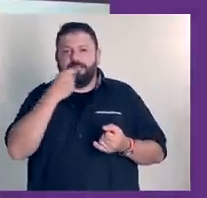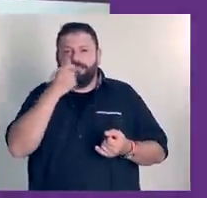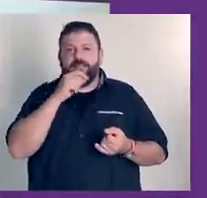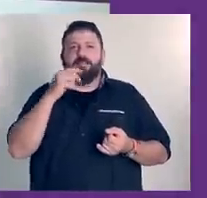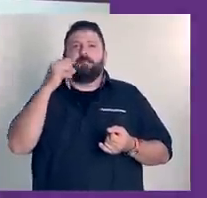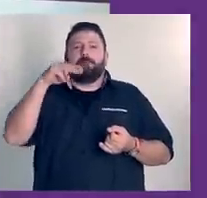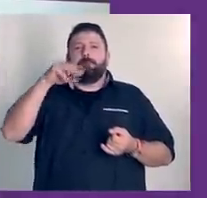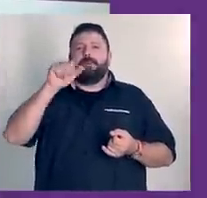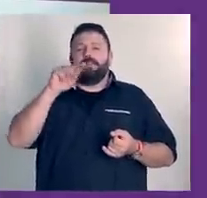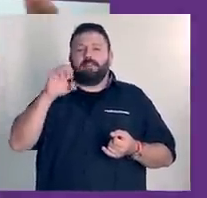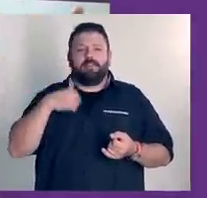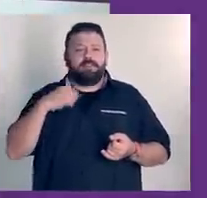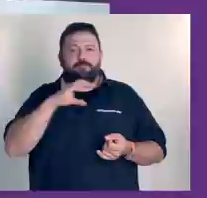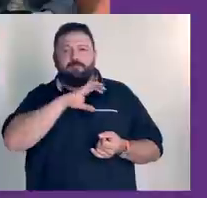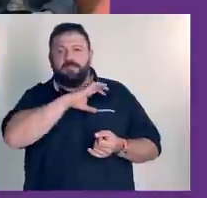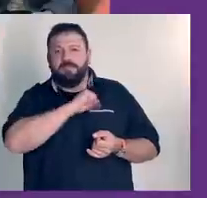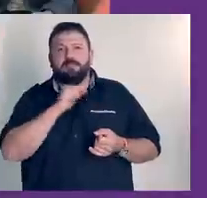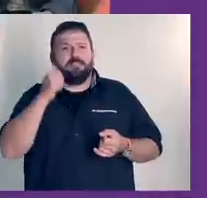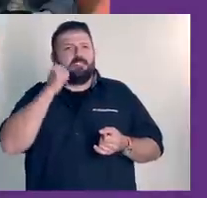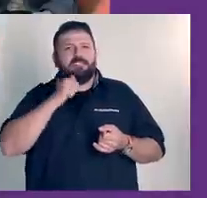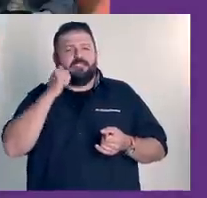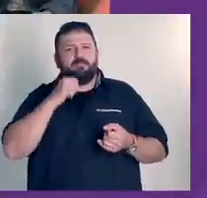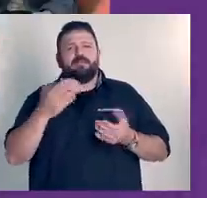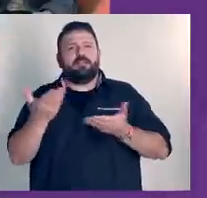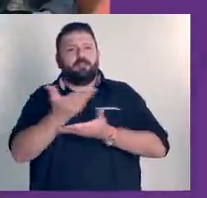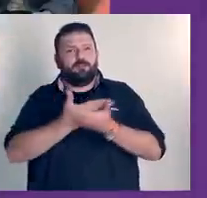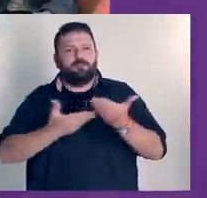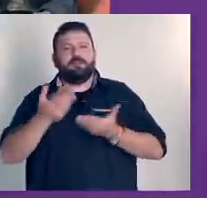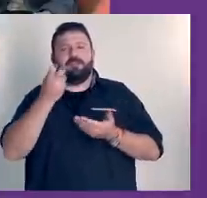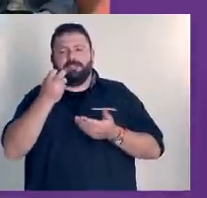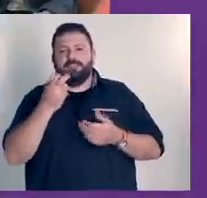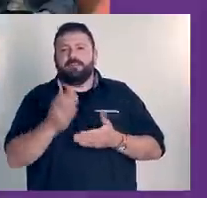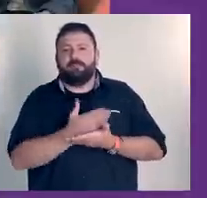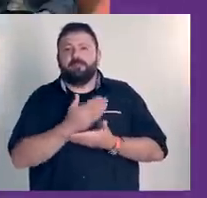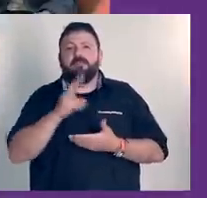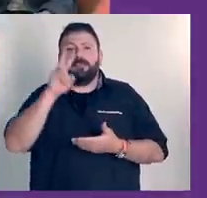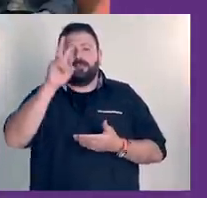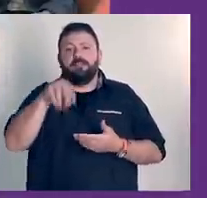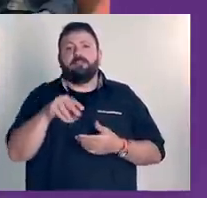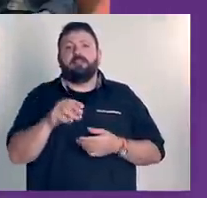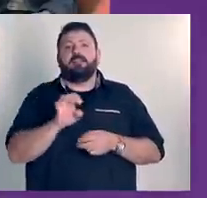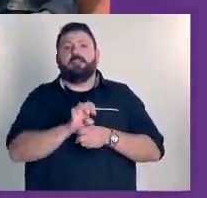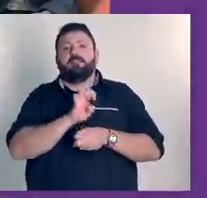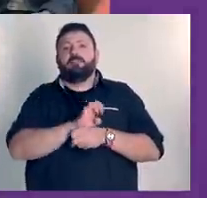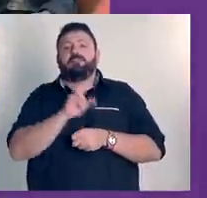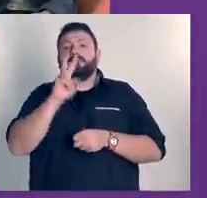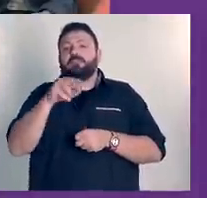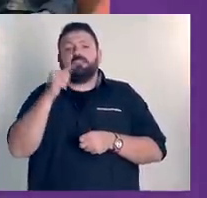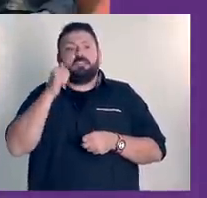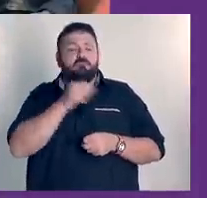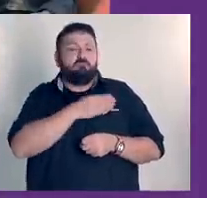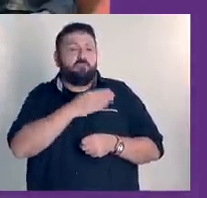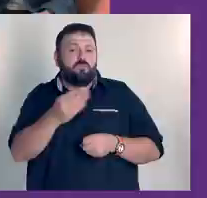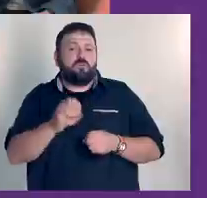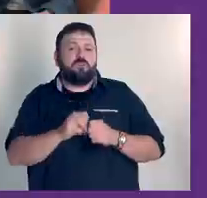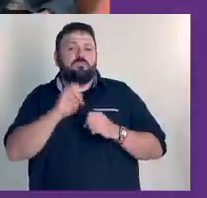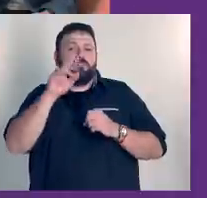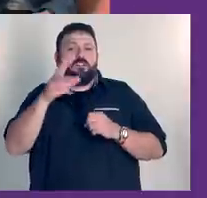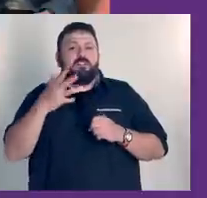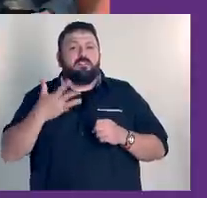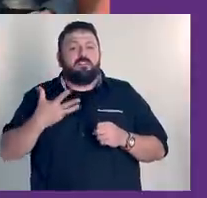encanta. Entonces, siempre andamos compartiendo esa parte. Entonces, la verdad es que qué buenos lanzamientos. Creo que